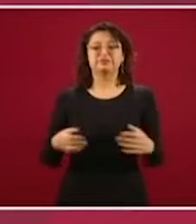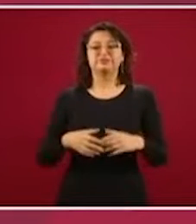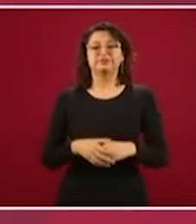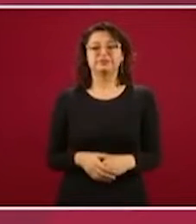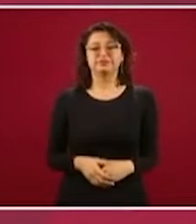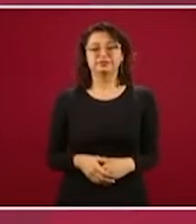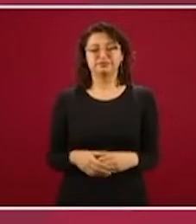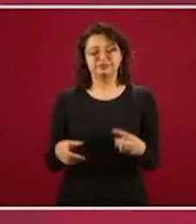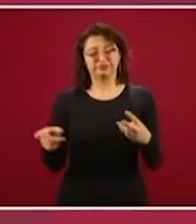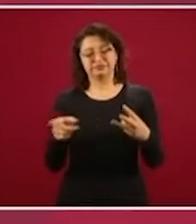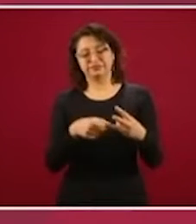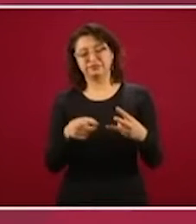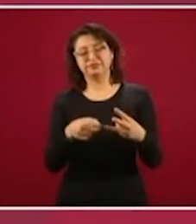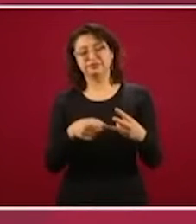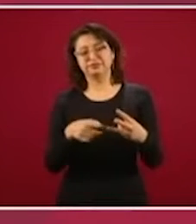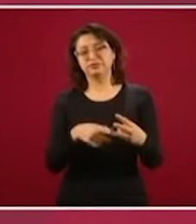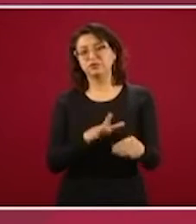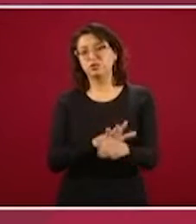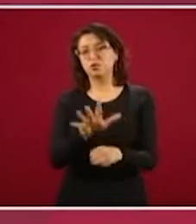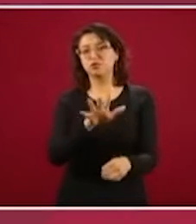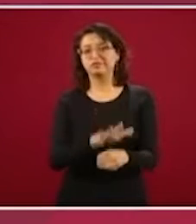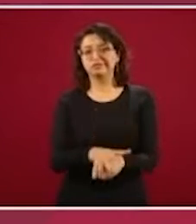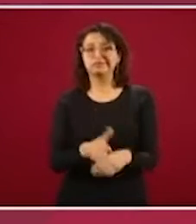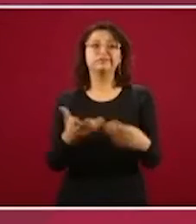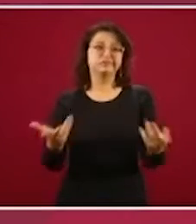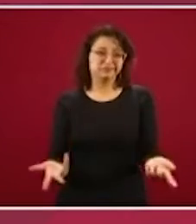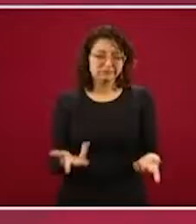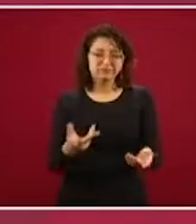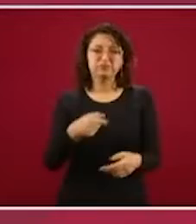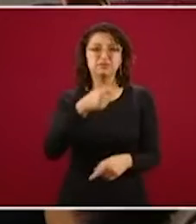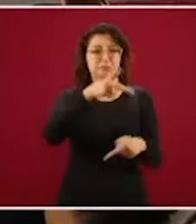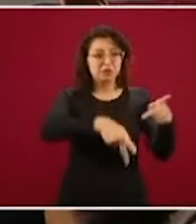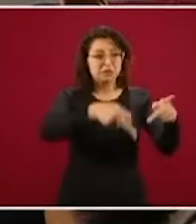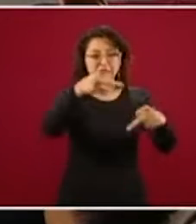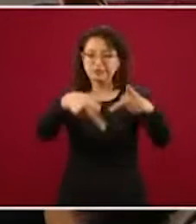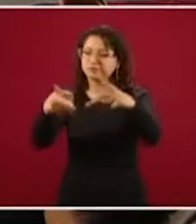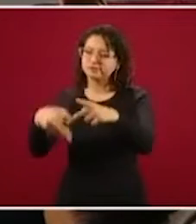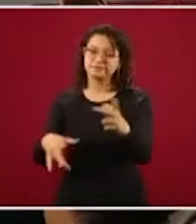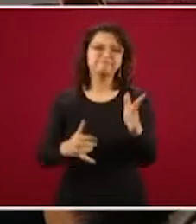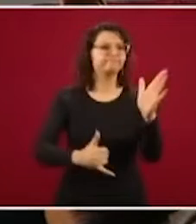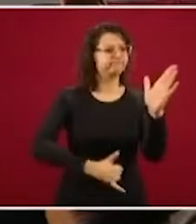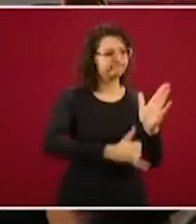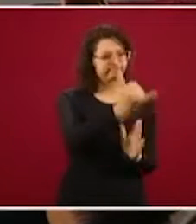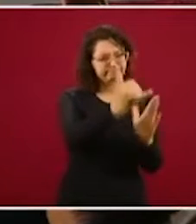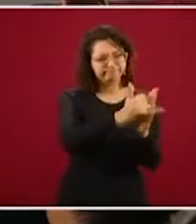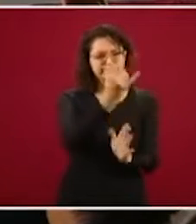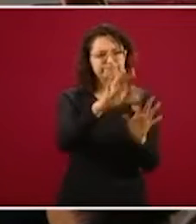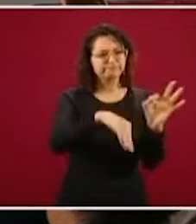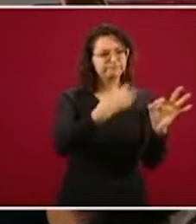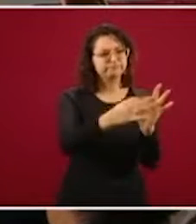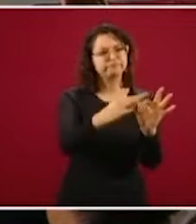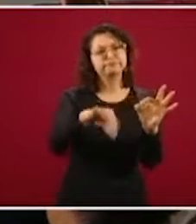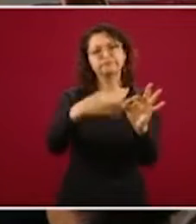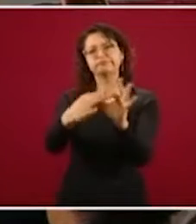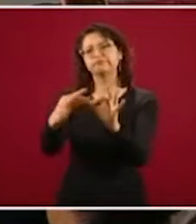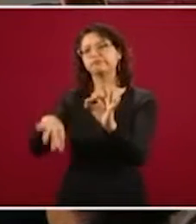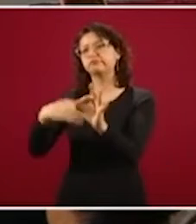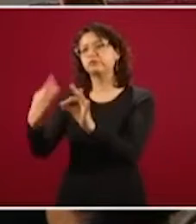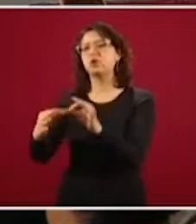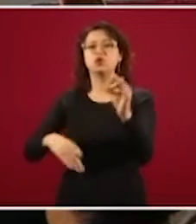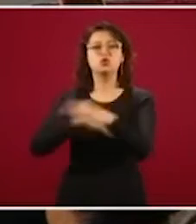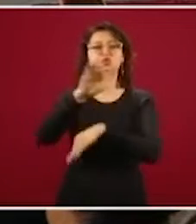Lo tercero es terminar esas obras, mejorar toda la infraestructura de